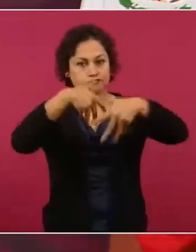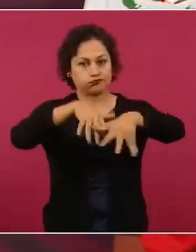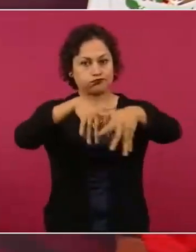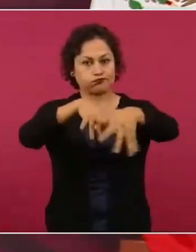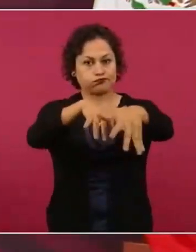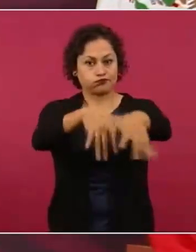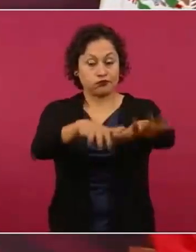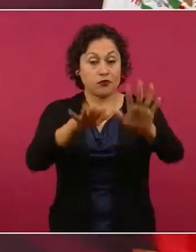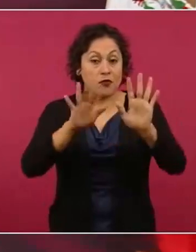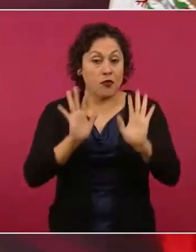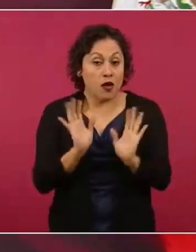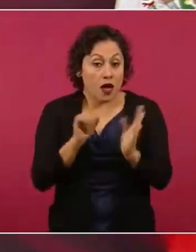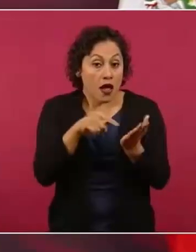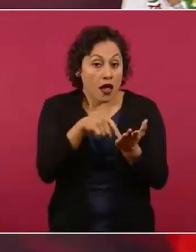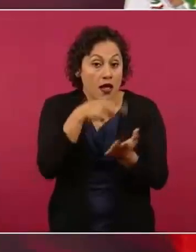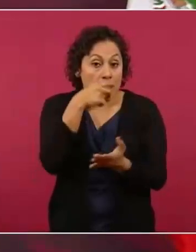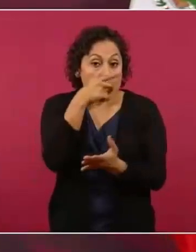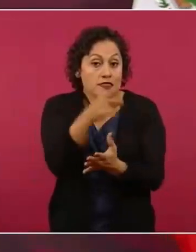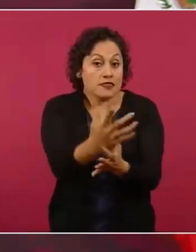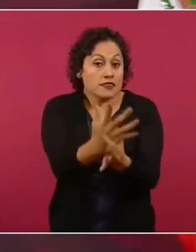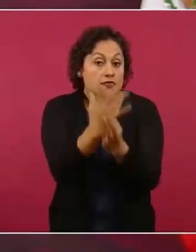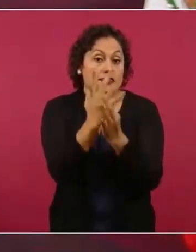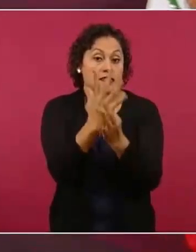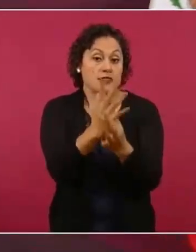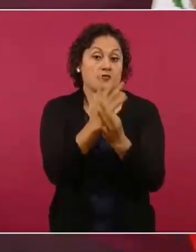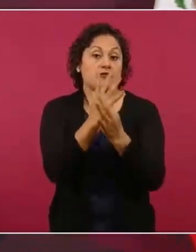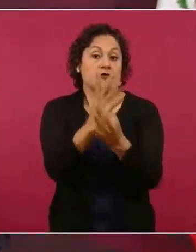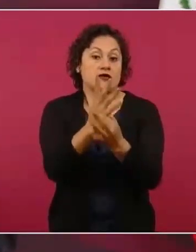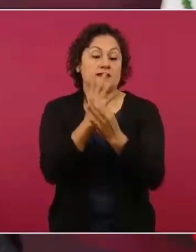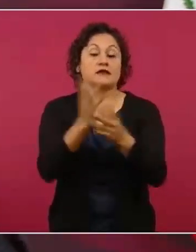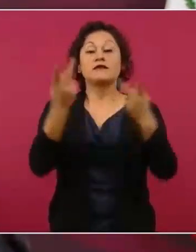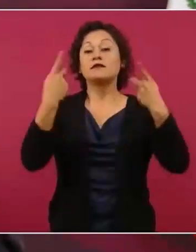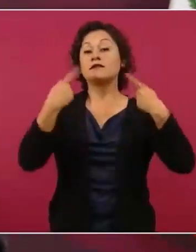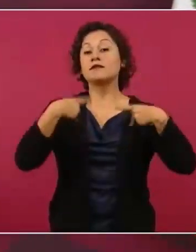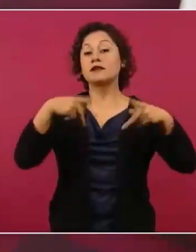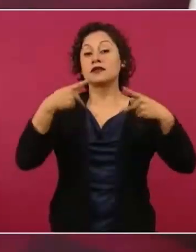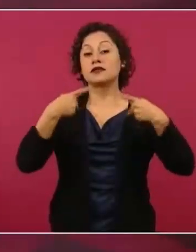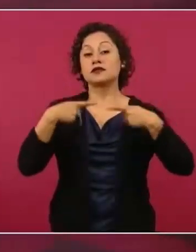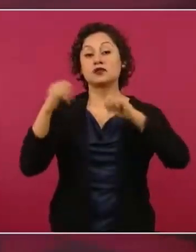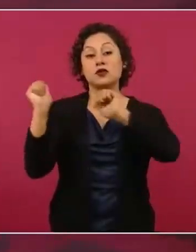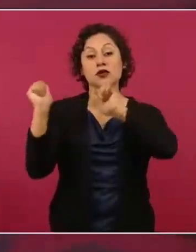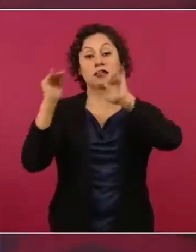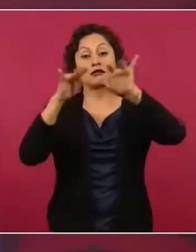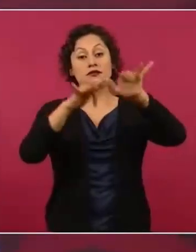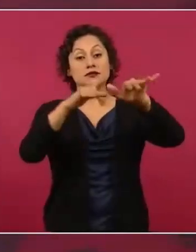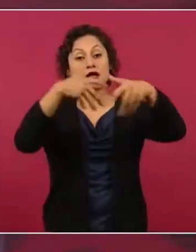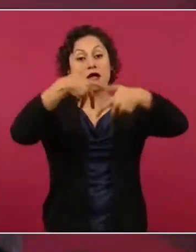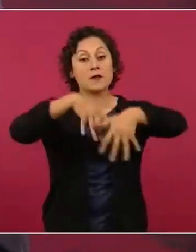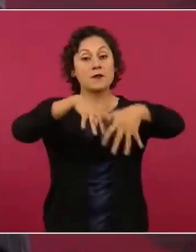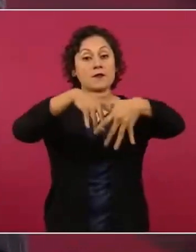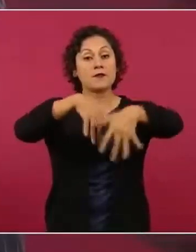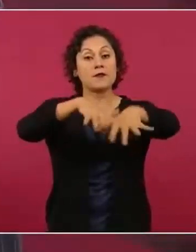ciudadanos se van a manifestar en favor